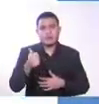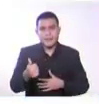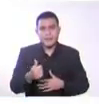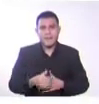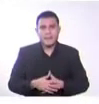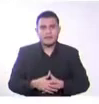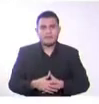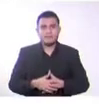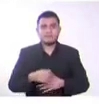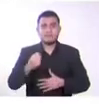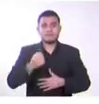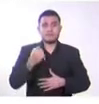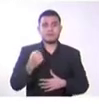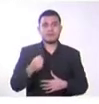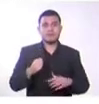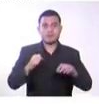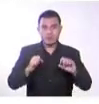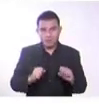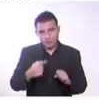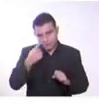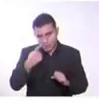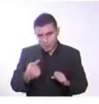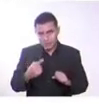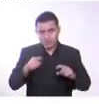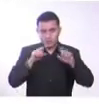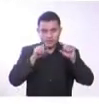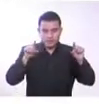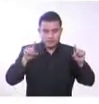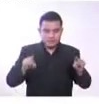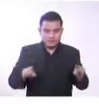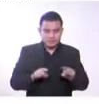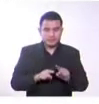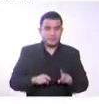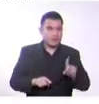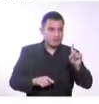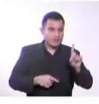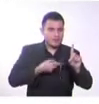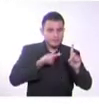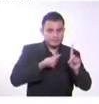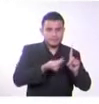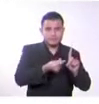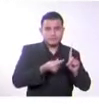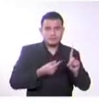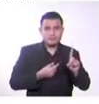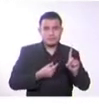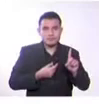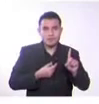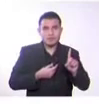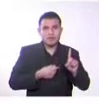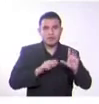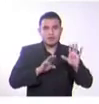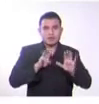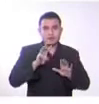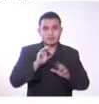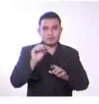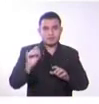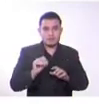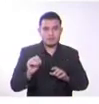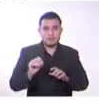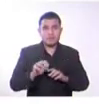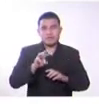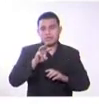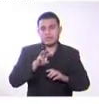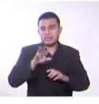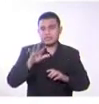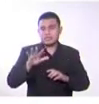Algo importante, podemos ver en esta lámina que si vemos al contribuyente 1, el 13% que él paga es de 35 días,